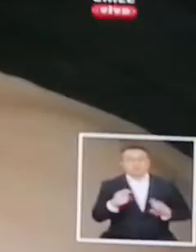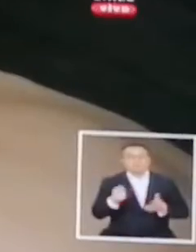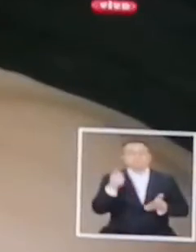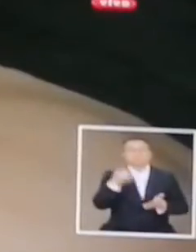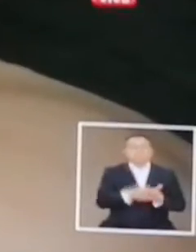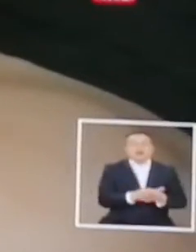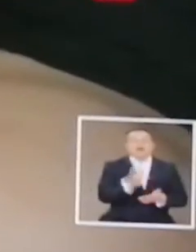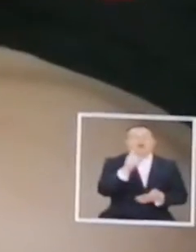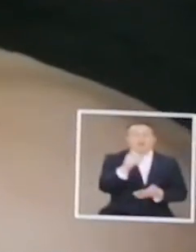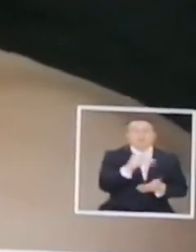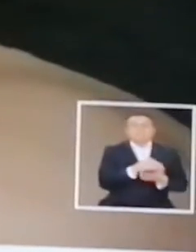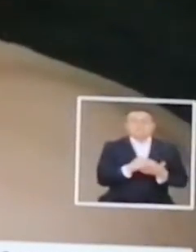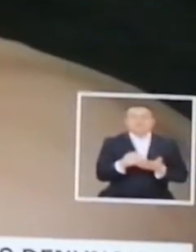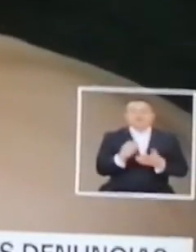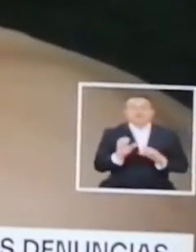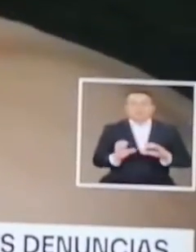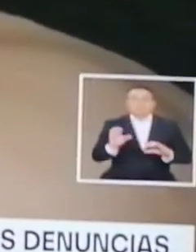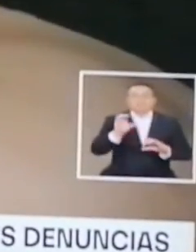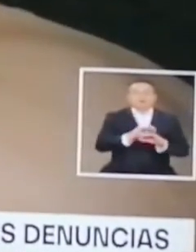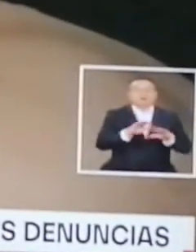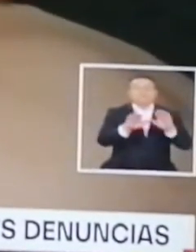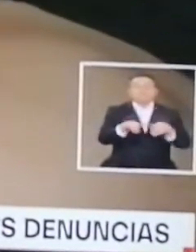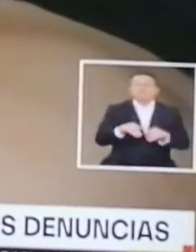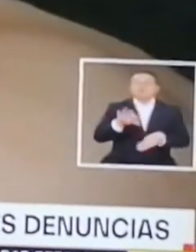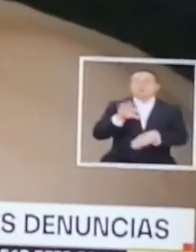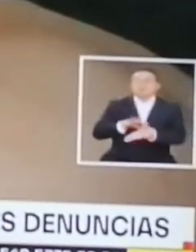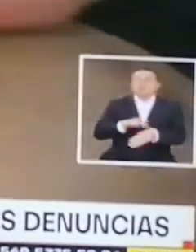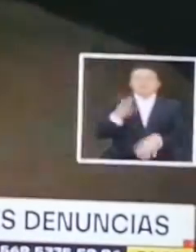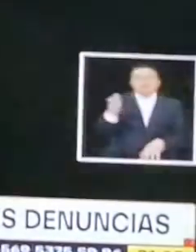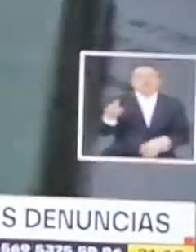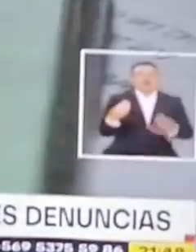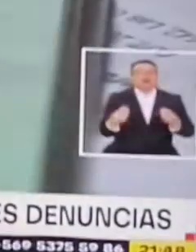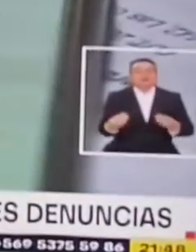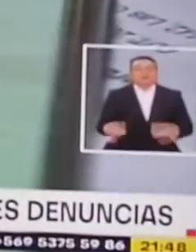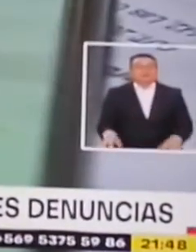pagar $1,000,000 con el mismo médico que la operó.